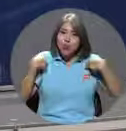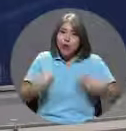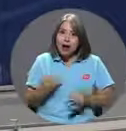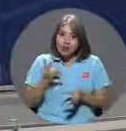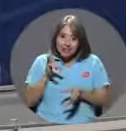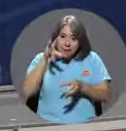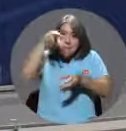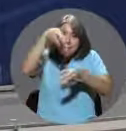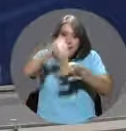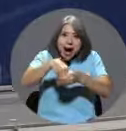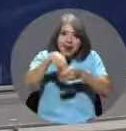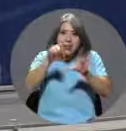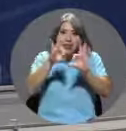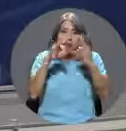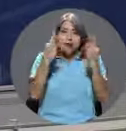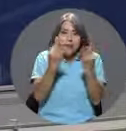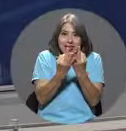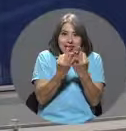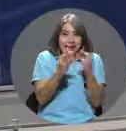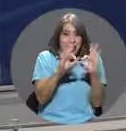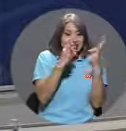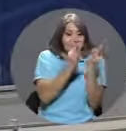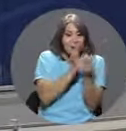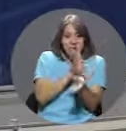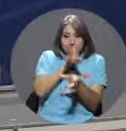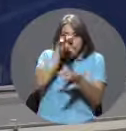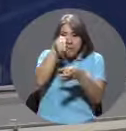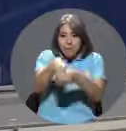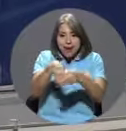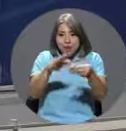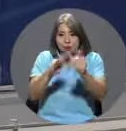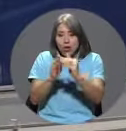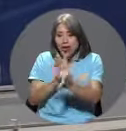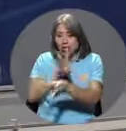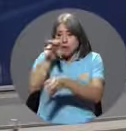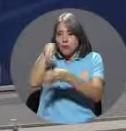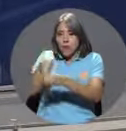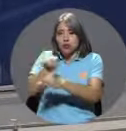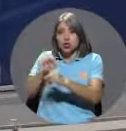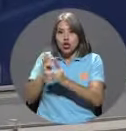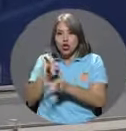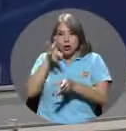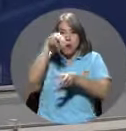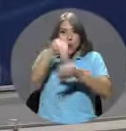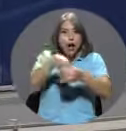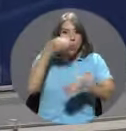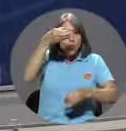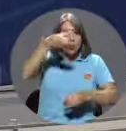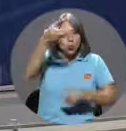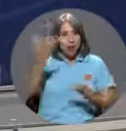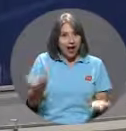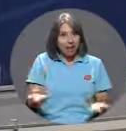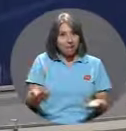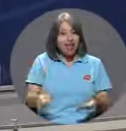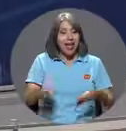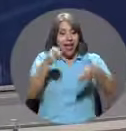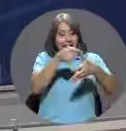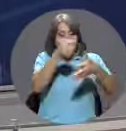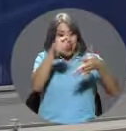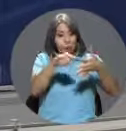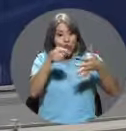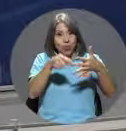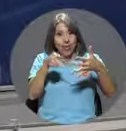esos, digamos, círculos concéntricos va a permear al otro. Por tanto, tenemos sujetos formados en un proceso